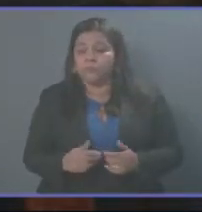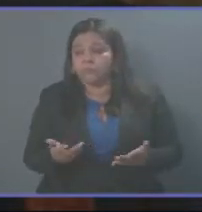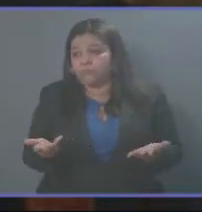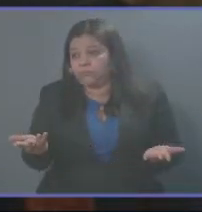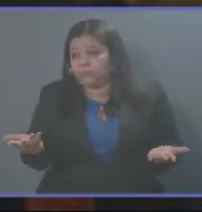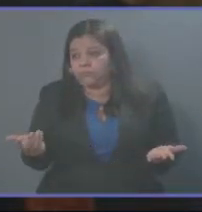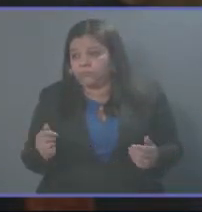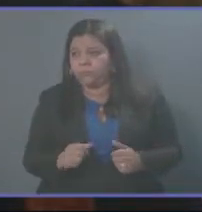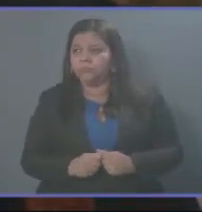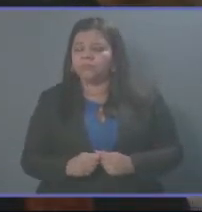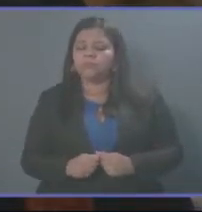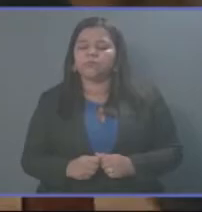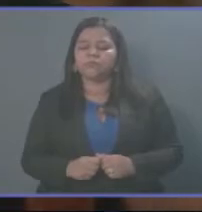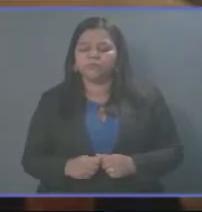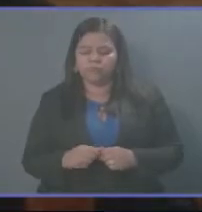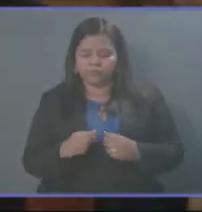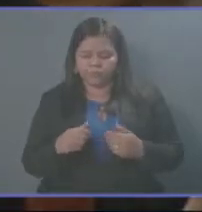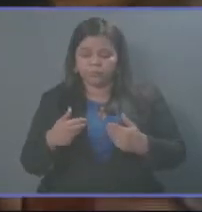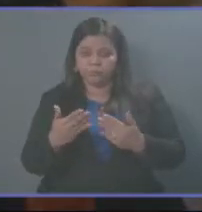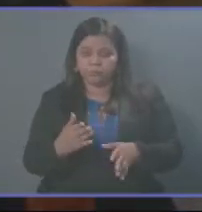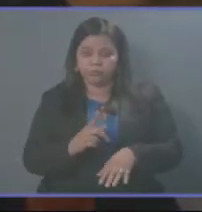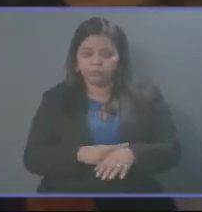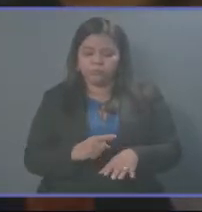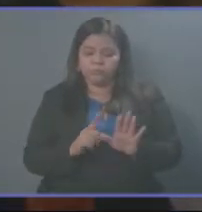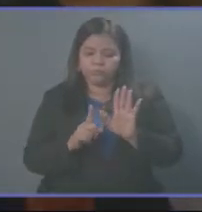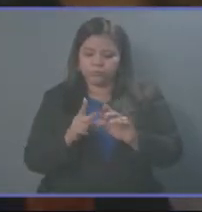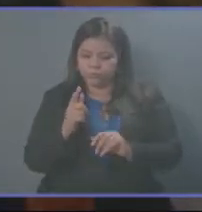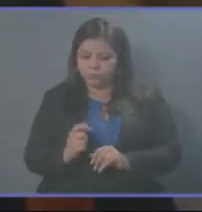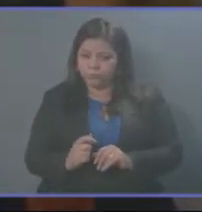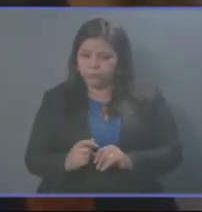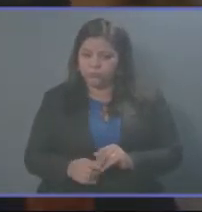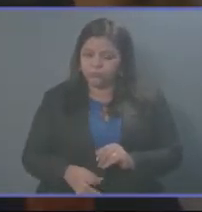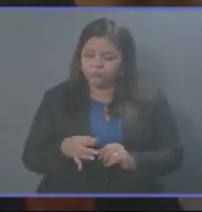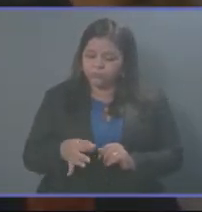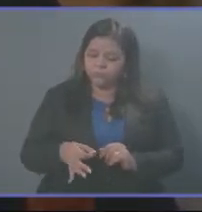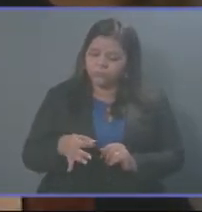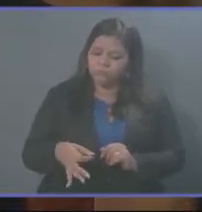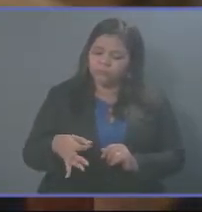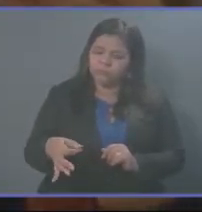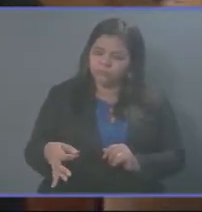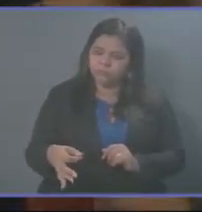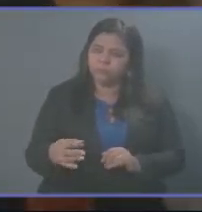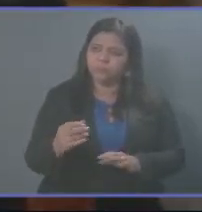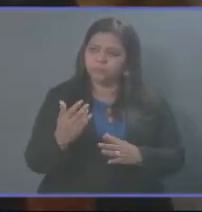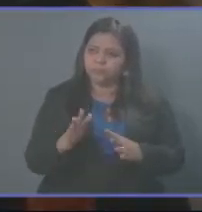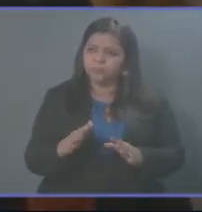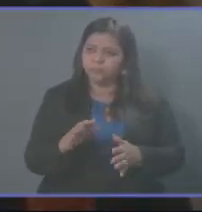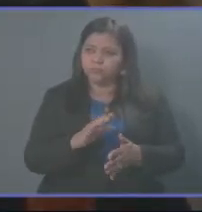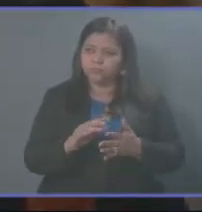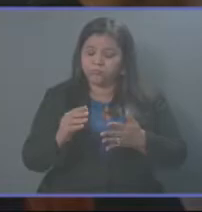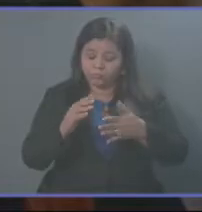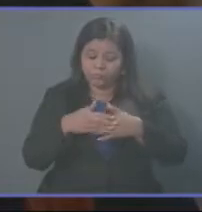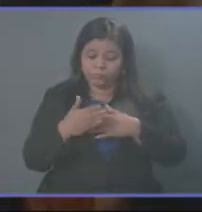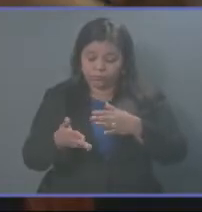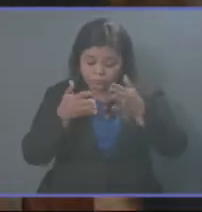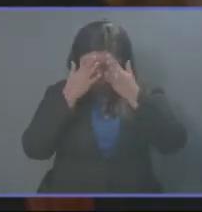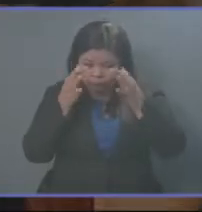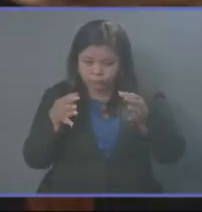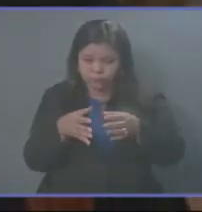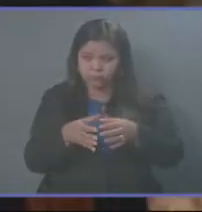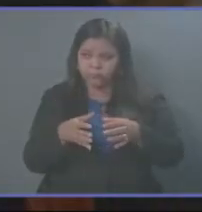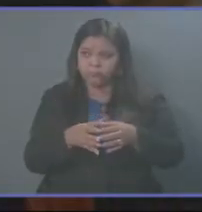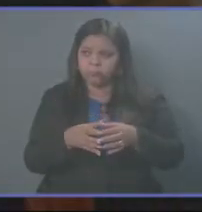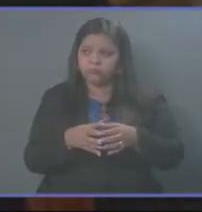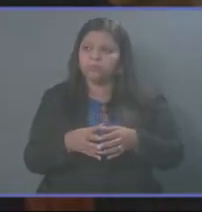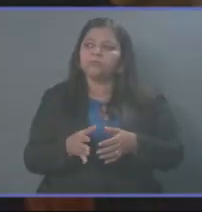Obviamente, quedar la prórroga por 6 meses para el subsidio al transporte que viene en un dictamen después es parte